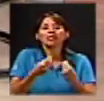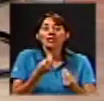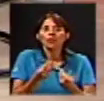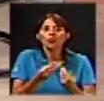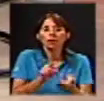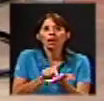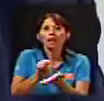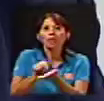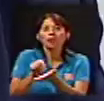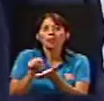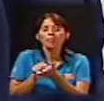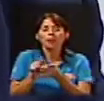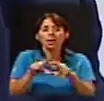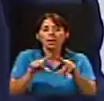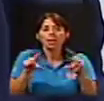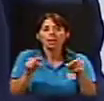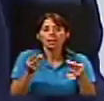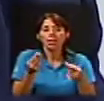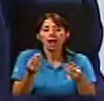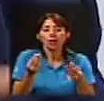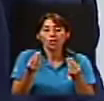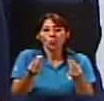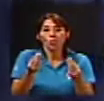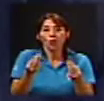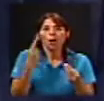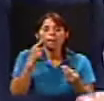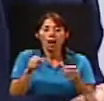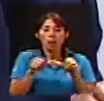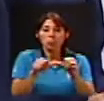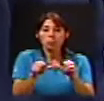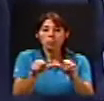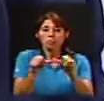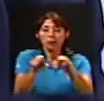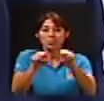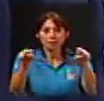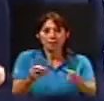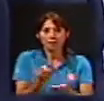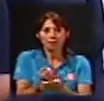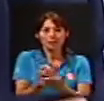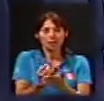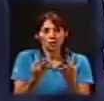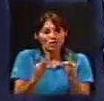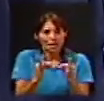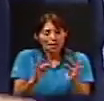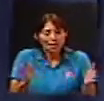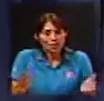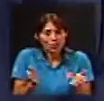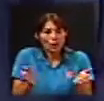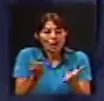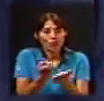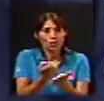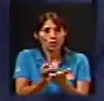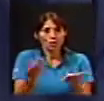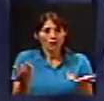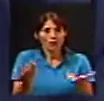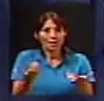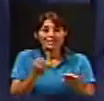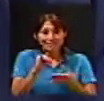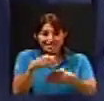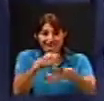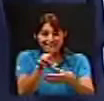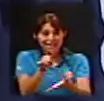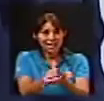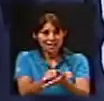tenido para sustentar su sistema financiero y tratar de empujar su economía. Eso lleva a una